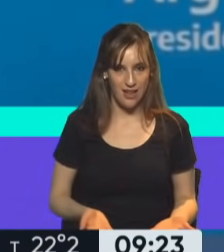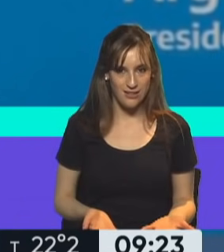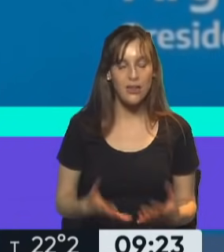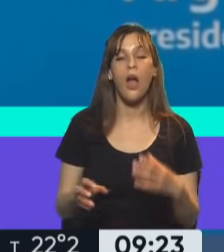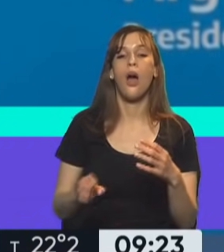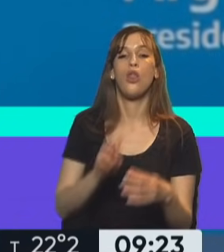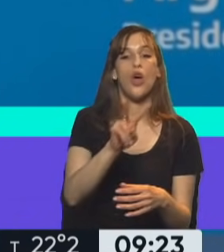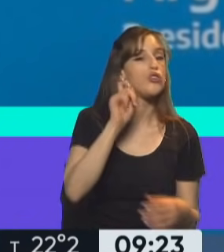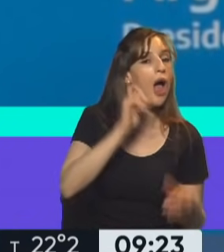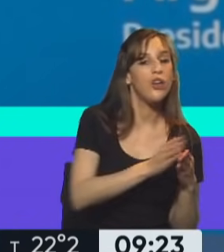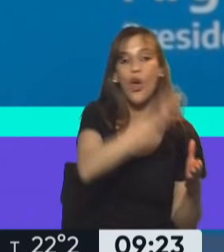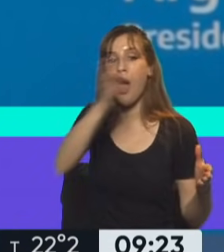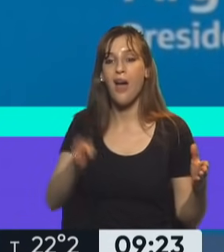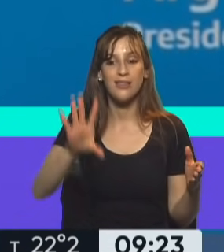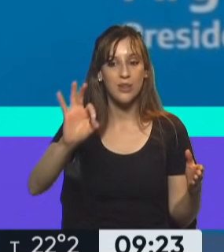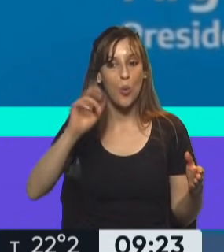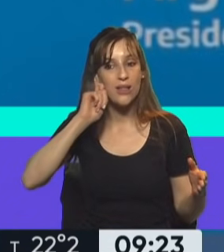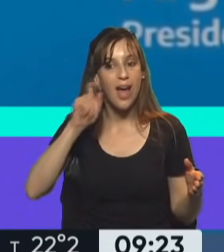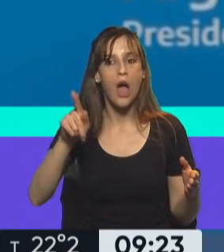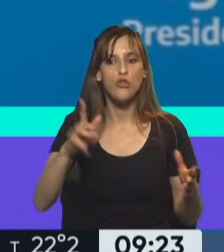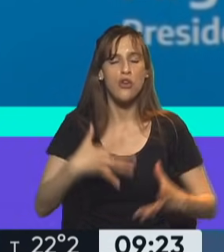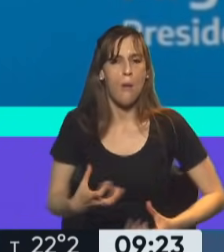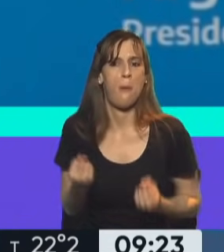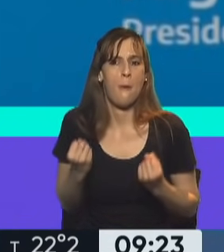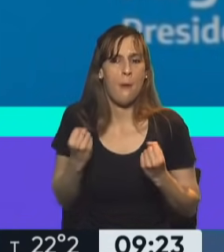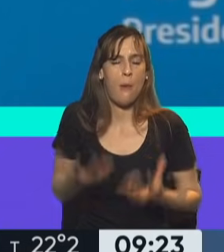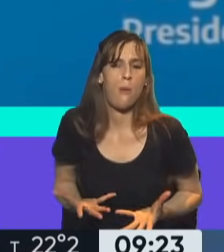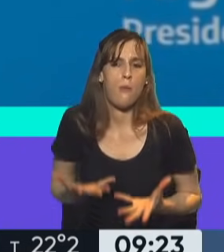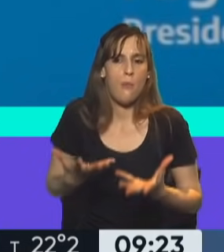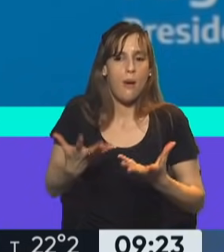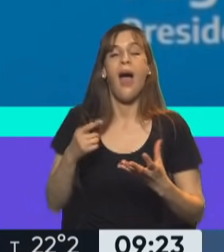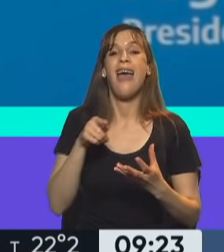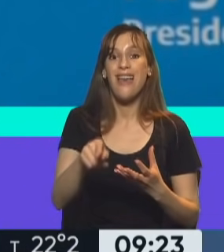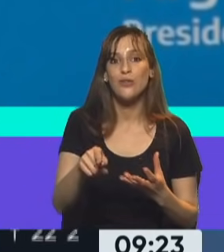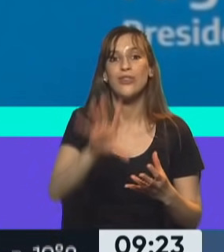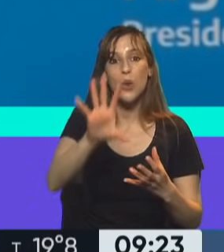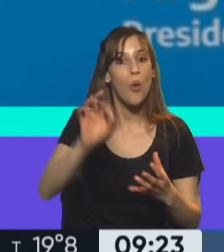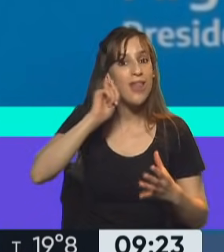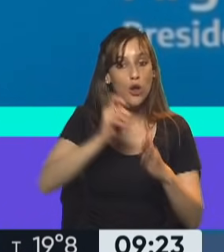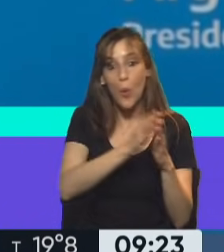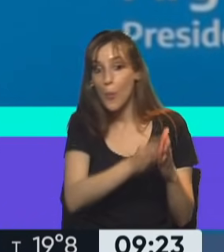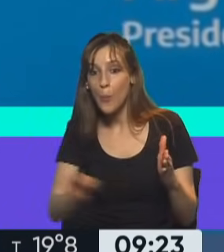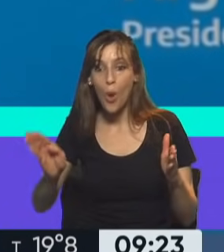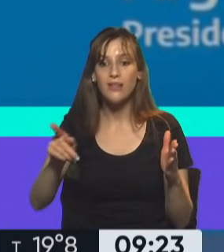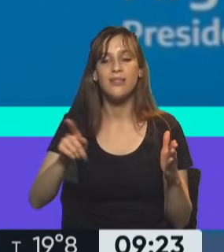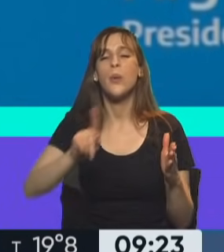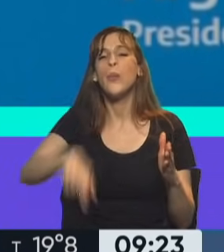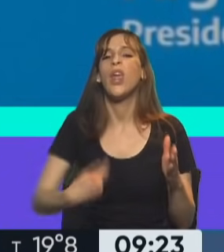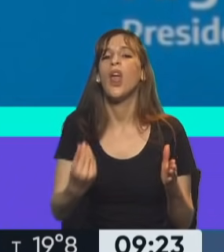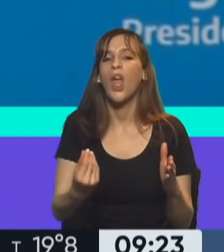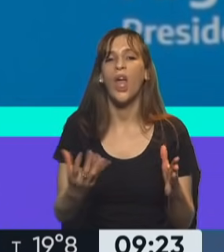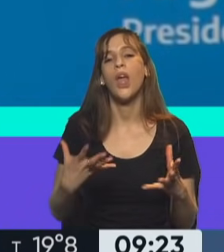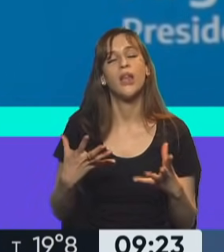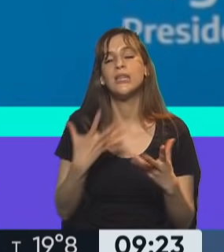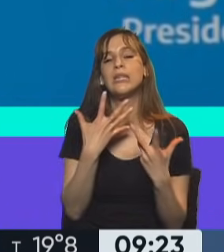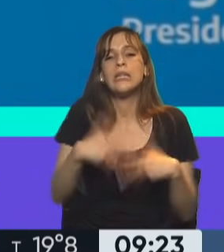hasta los 50 años, el sistema inmune es más robusto y a partir de ahí está lo que se llama inmunosenescencia, que es que el sistema inmune responde menos,